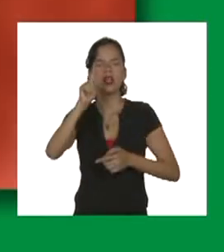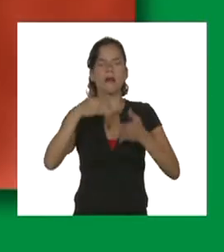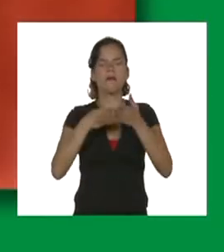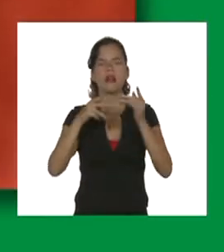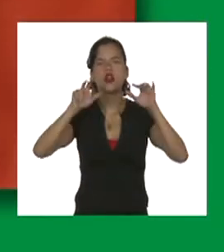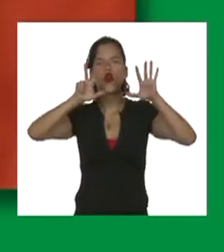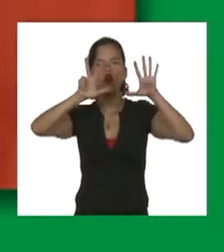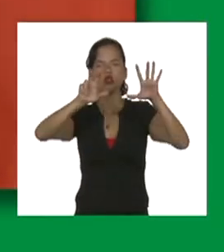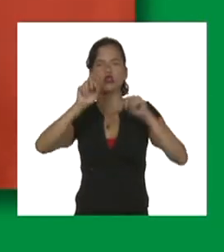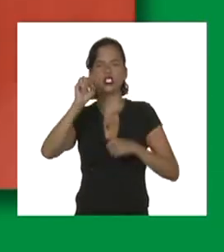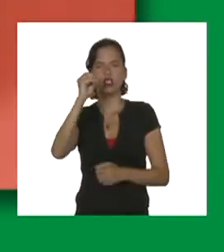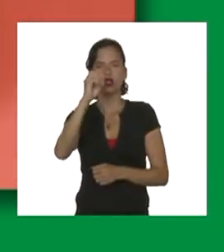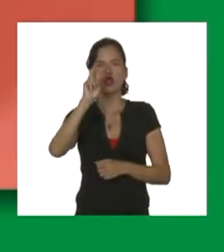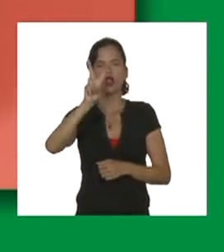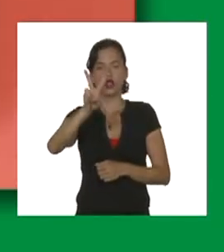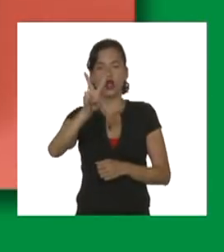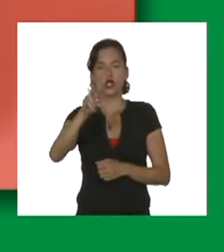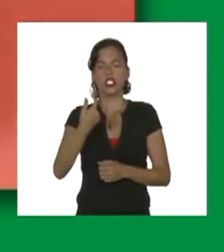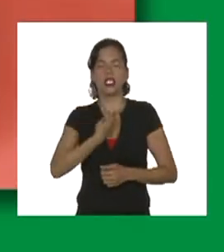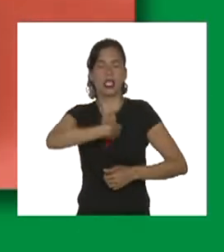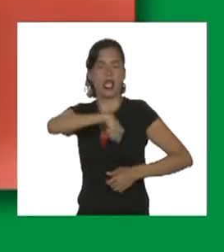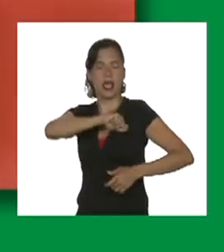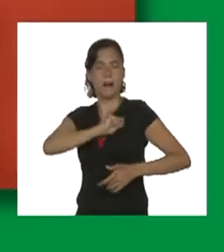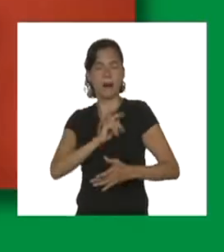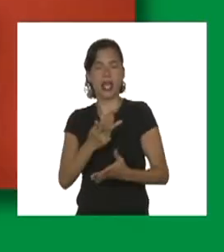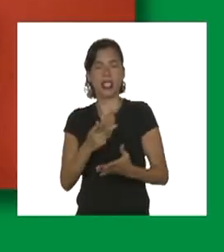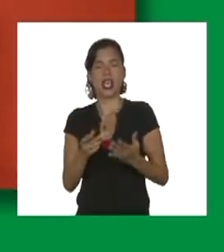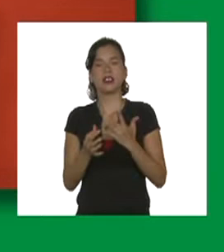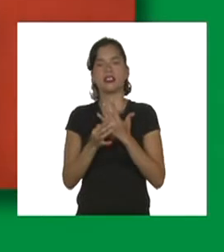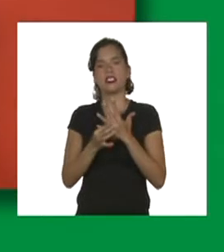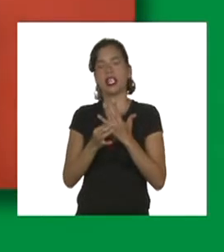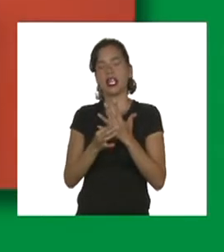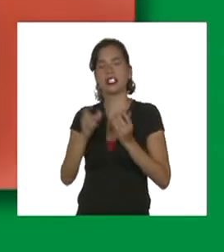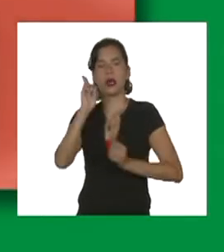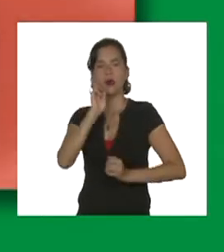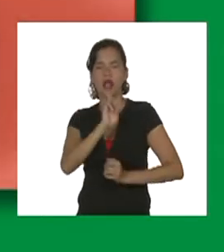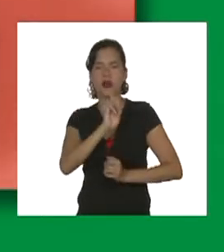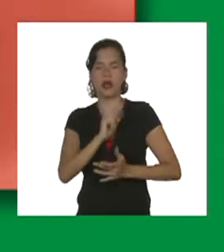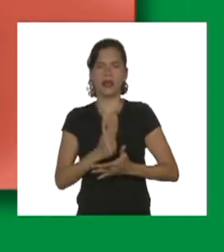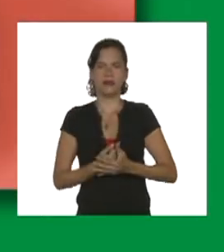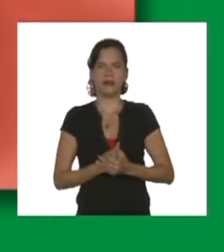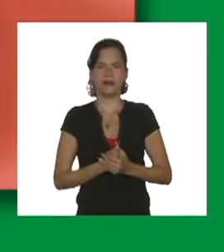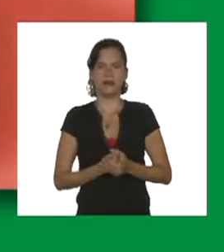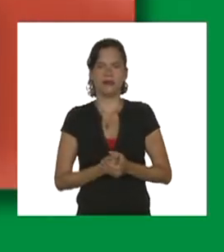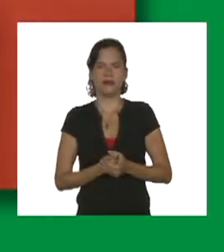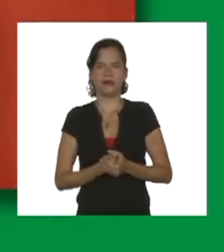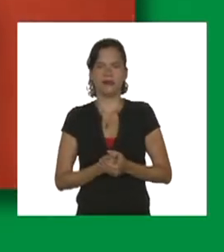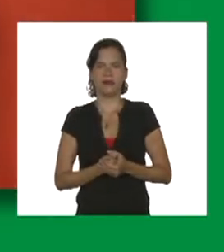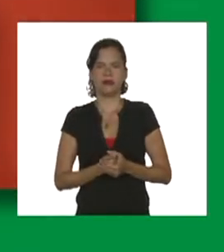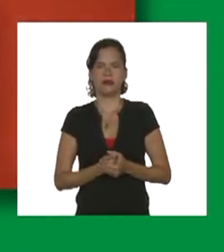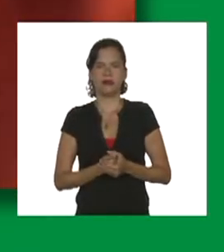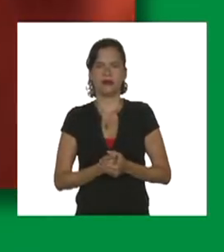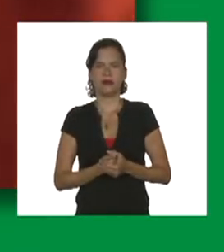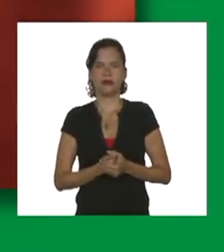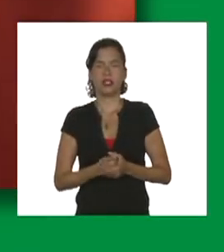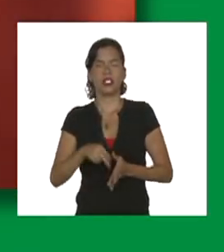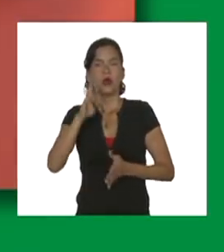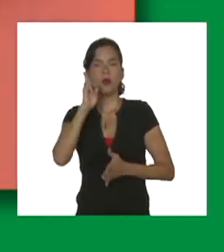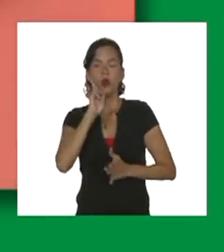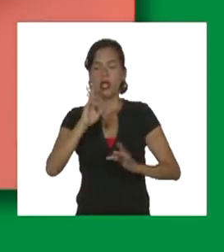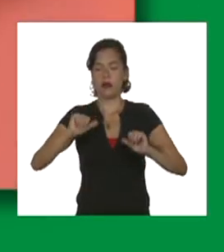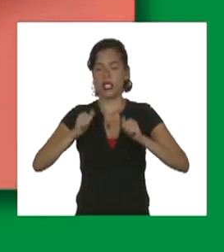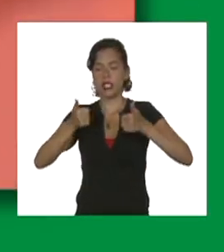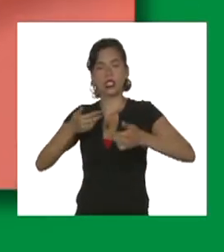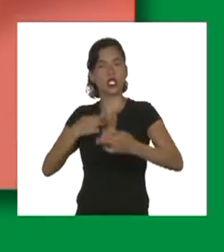1802, contraen matrimonio en Madrid, España, Simón Bolívar y María Teresa Rodríguez del Toro y Alaiza. Bolívar inicia